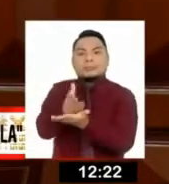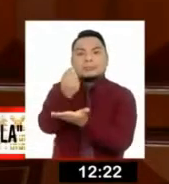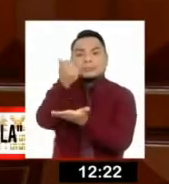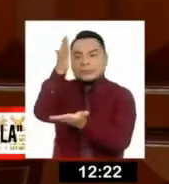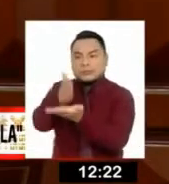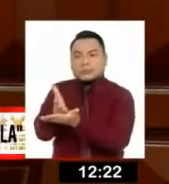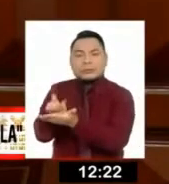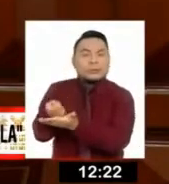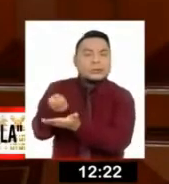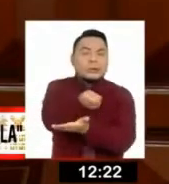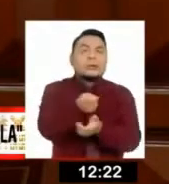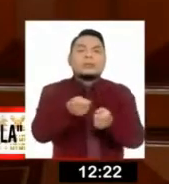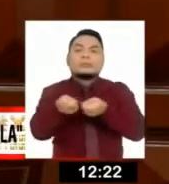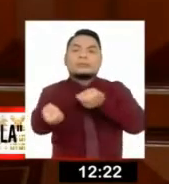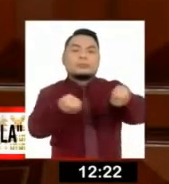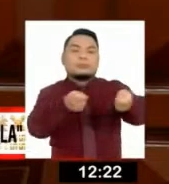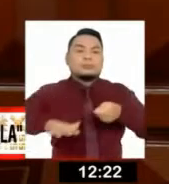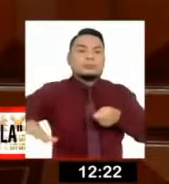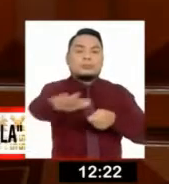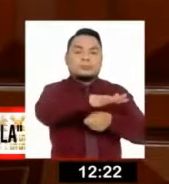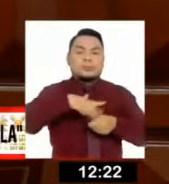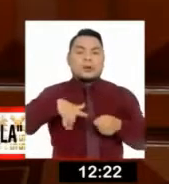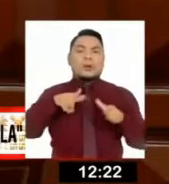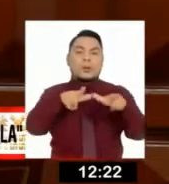economía local, regional y nacional,